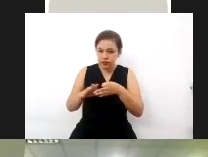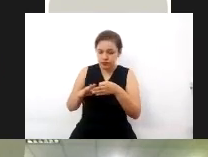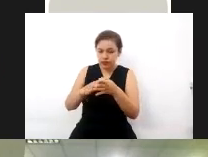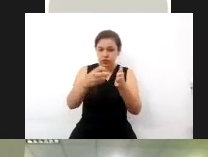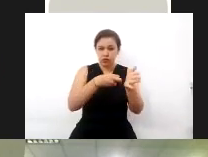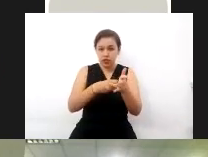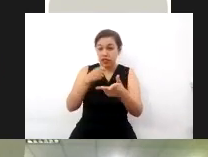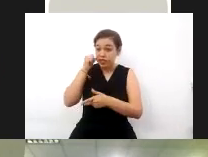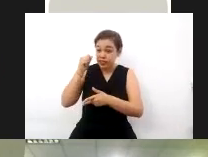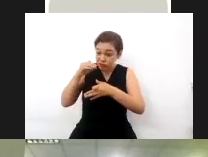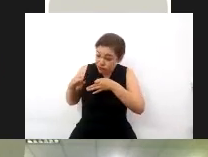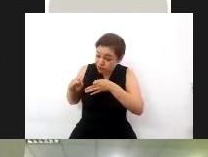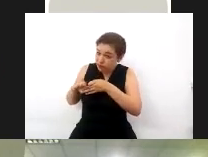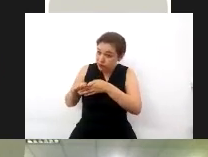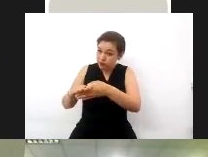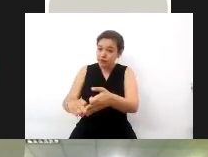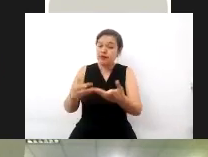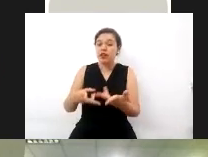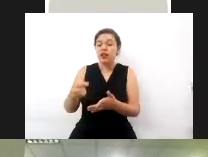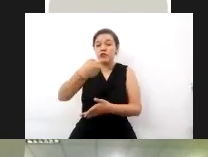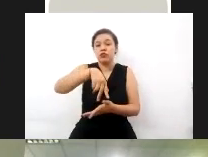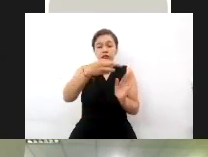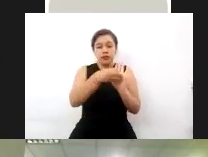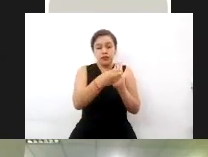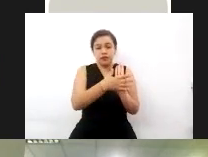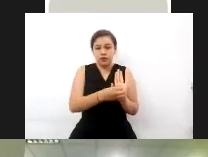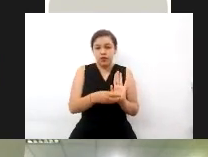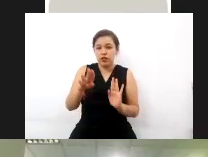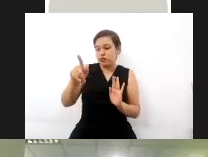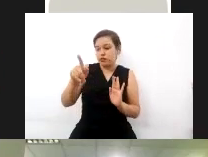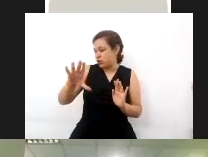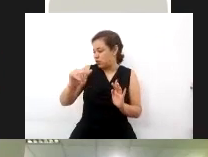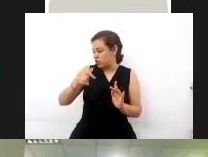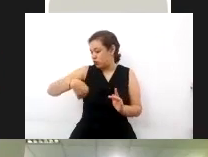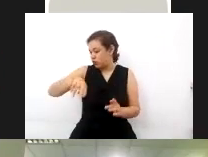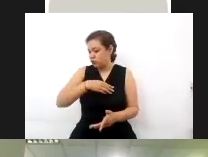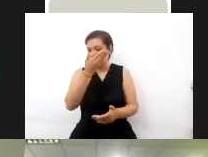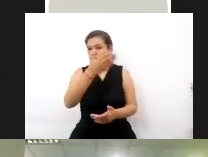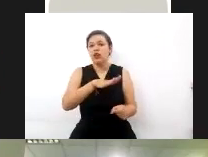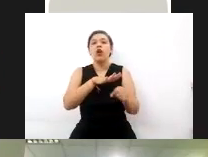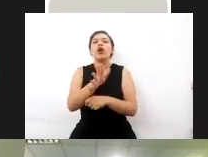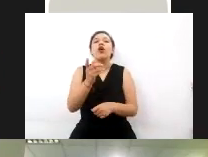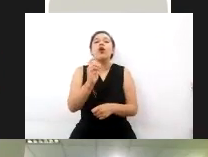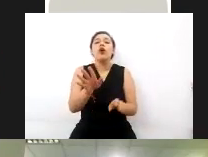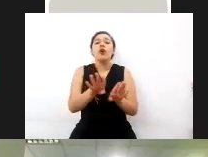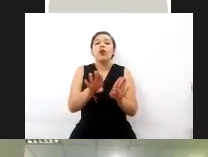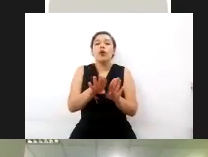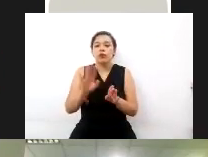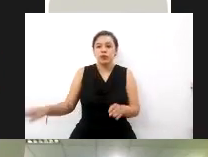exhaustivo. Y eso ustedes lo pueden registrar en bitácoras. Las bitácoras que nosotros les pedimos son bitácoras